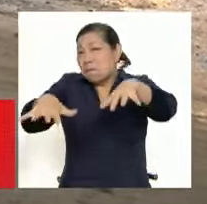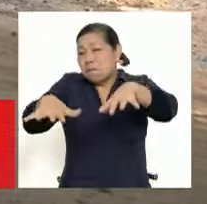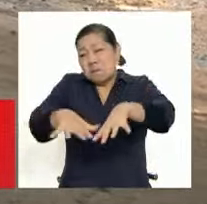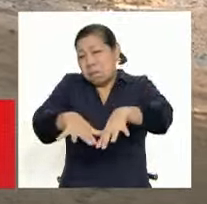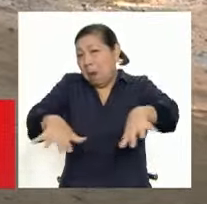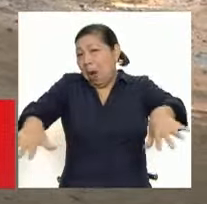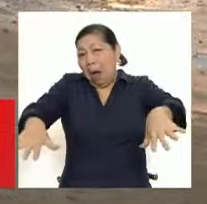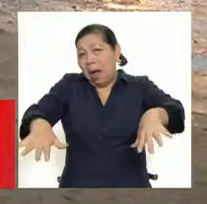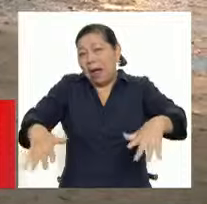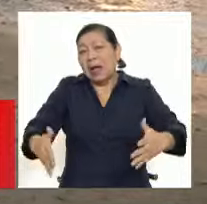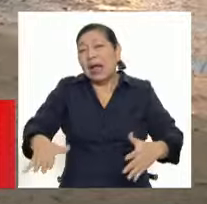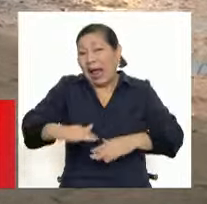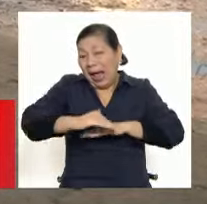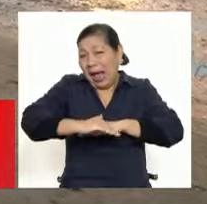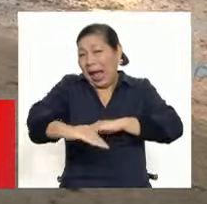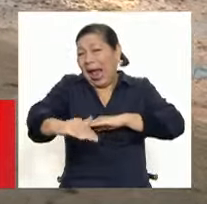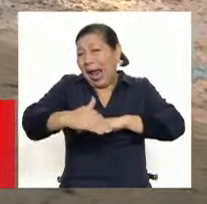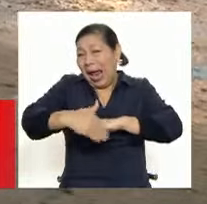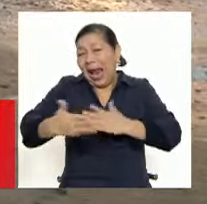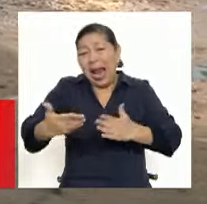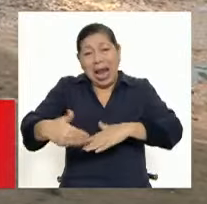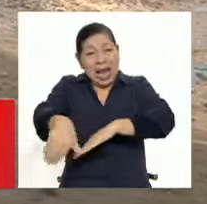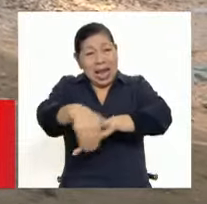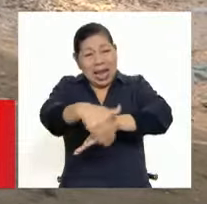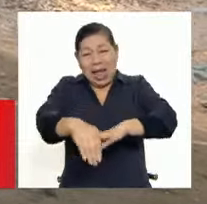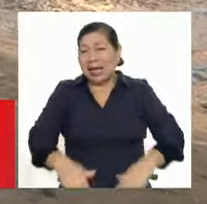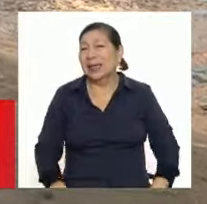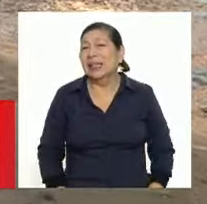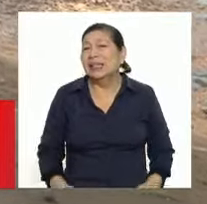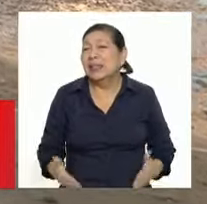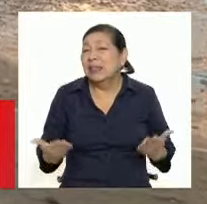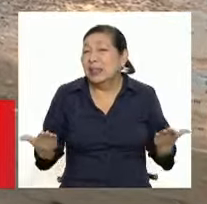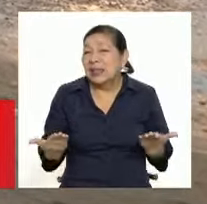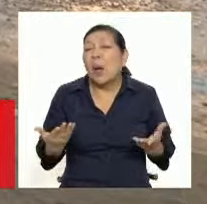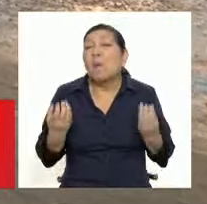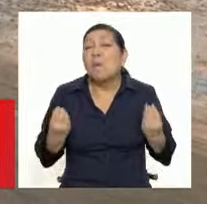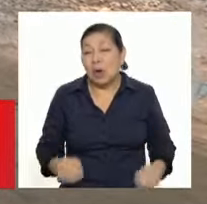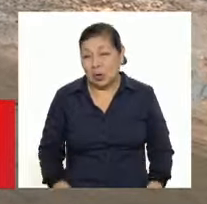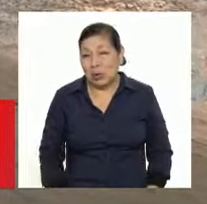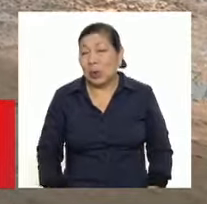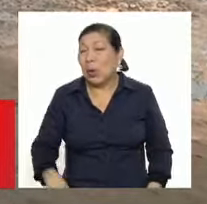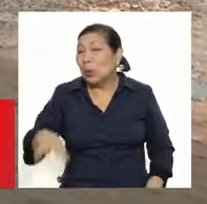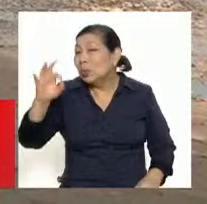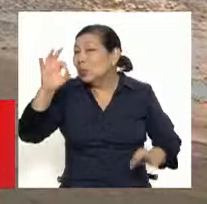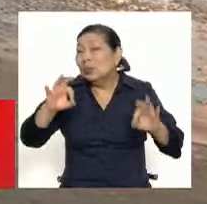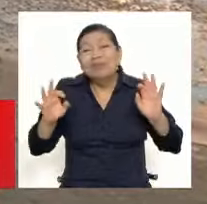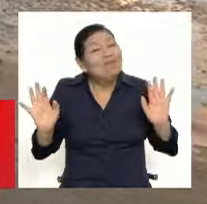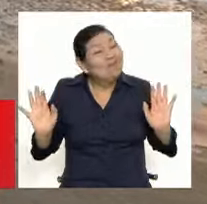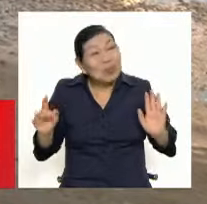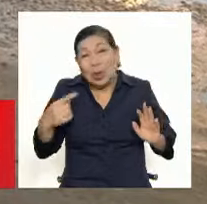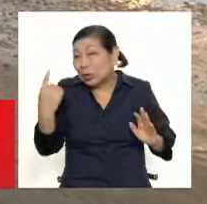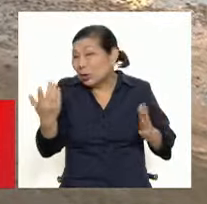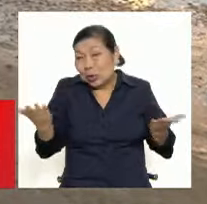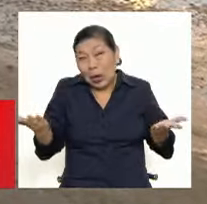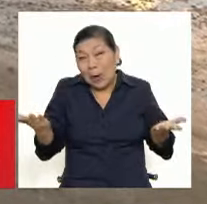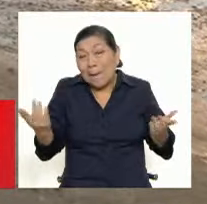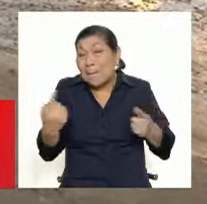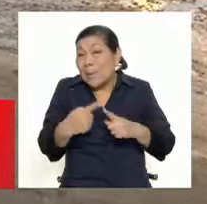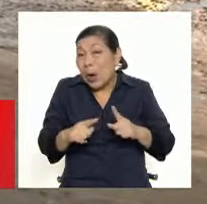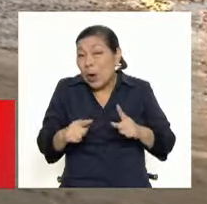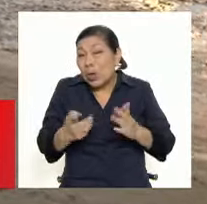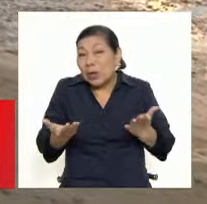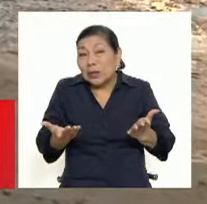avenida Separadora Industrial. Y este daño, debido pues a los efectos climatológicos, no solamente se dan con sentido